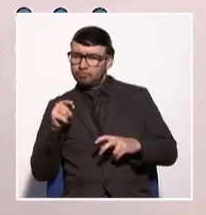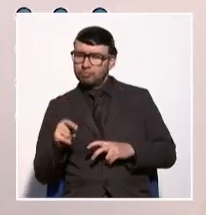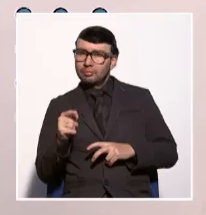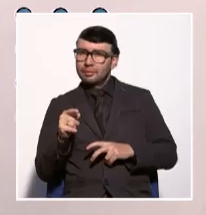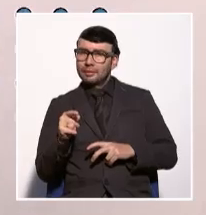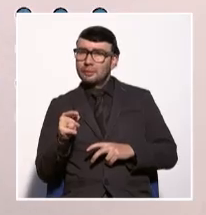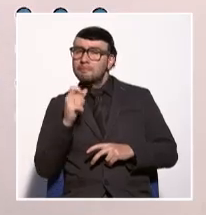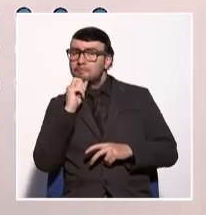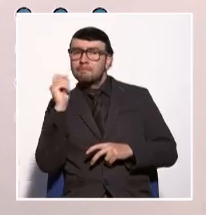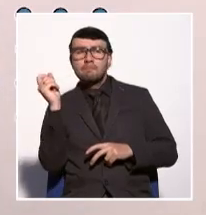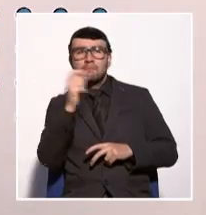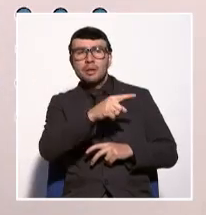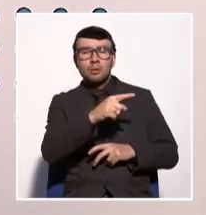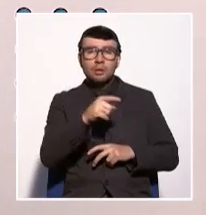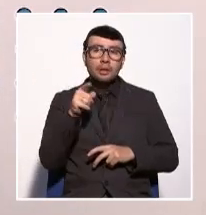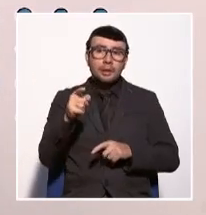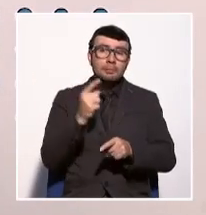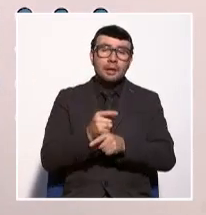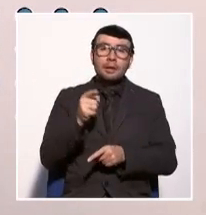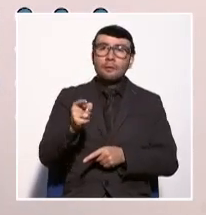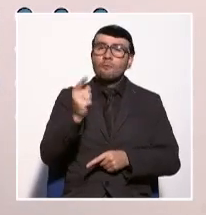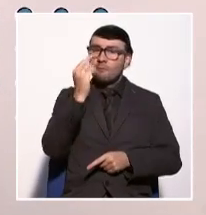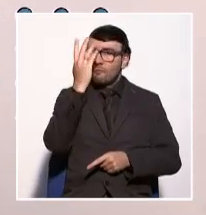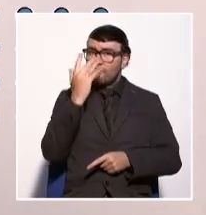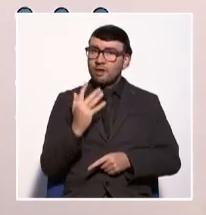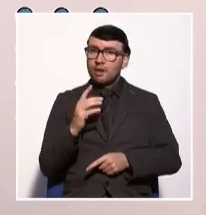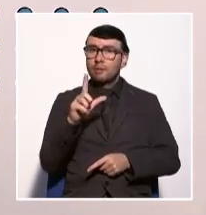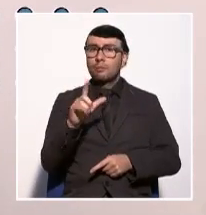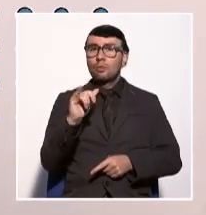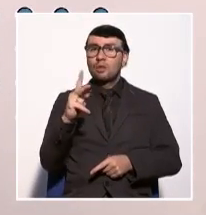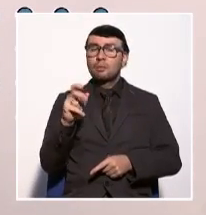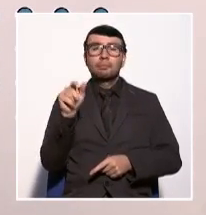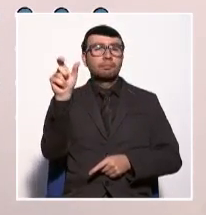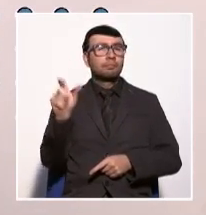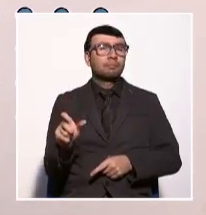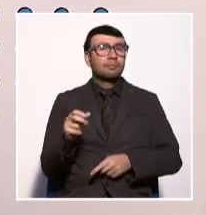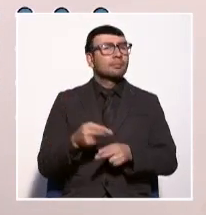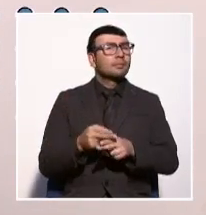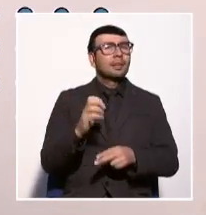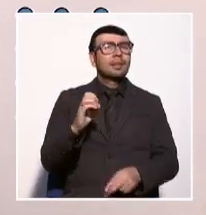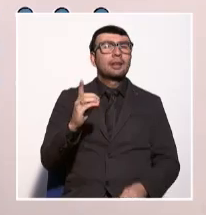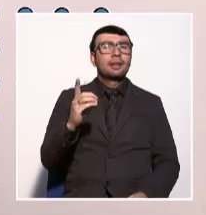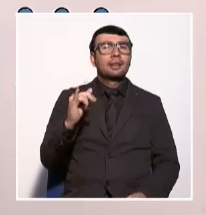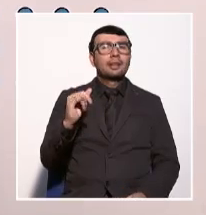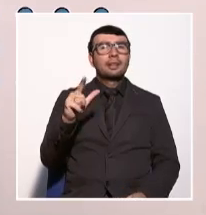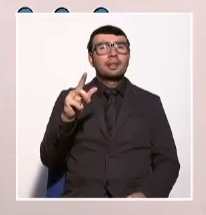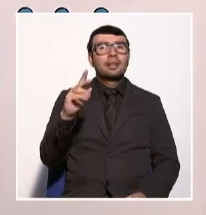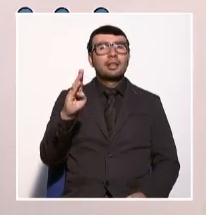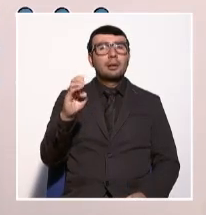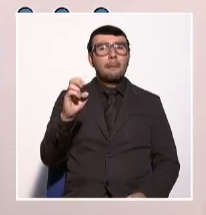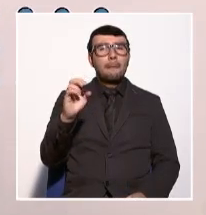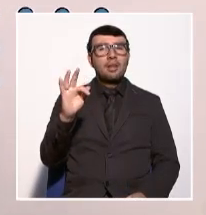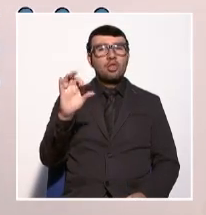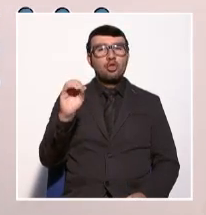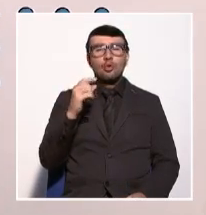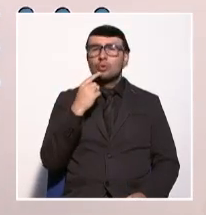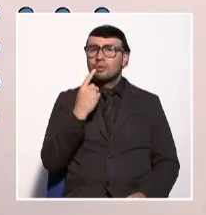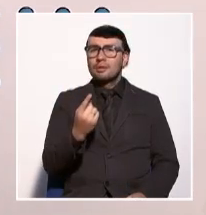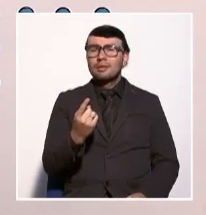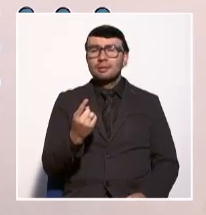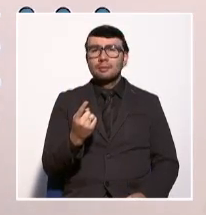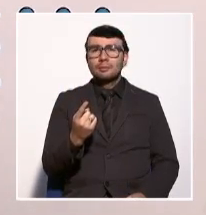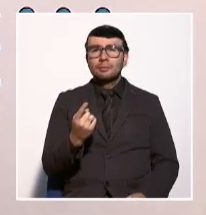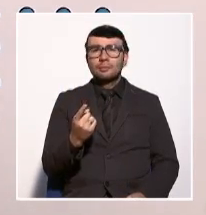preguntas que se suceden por facebook lite el invierto barrero está conectado bueno es doctor barrera ya nadie